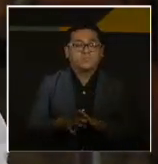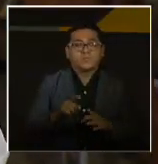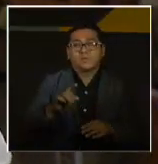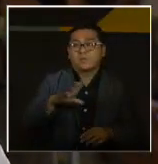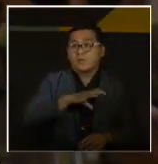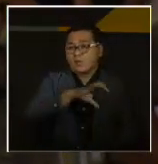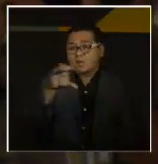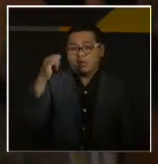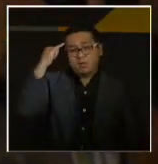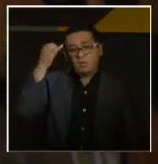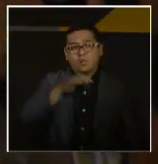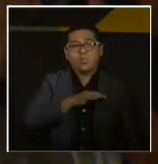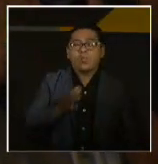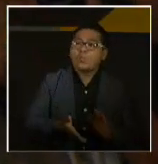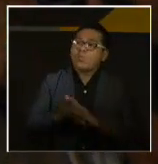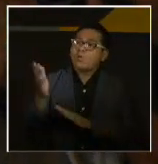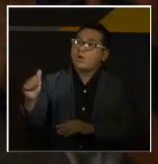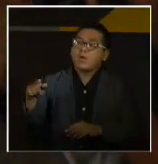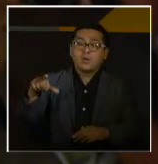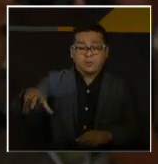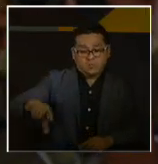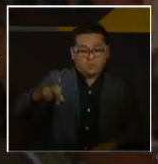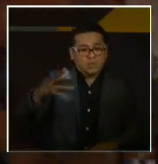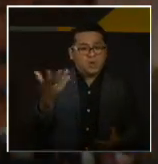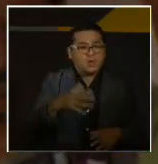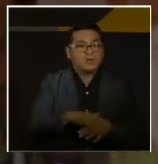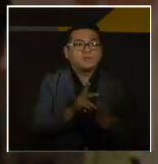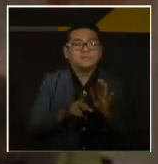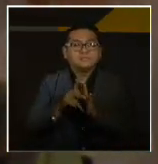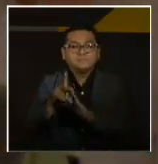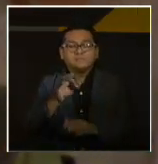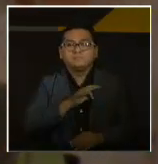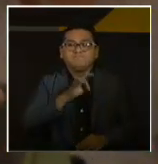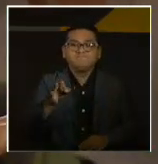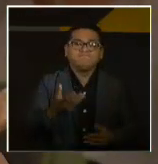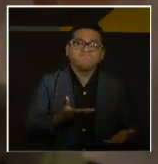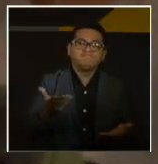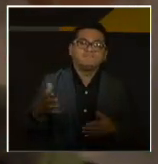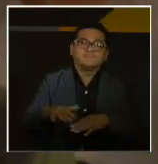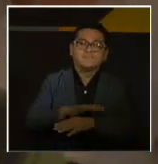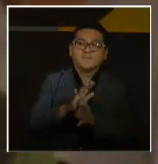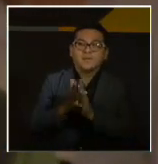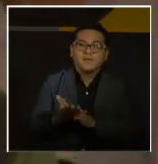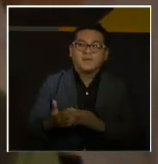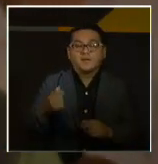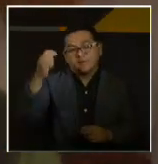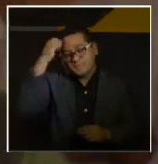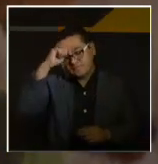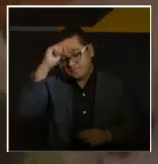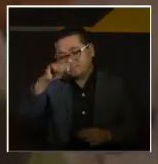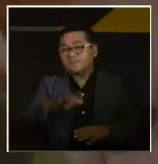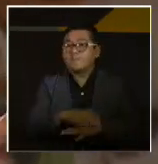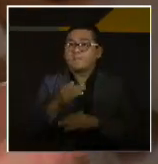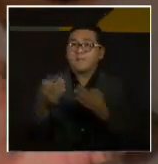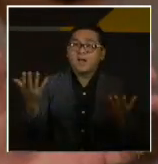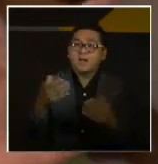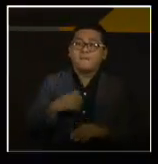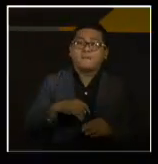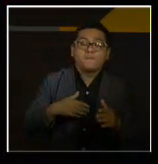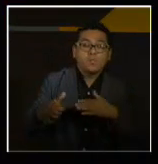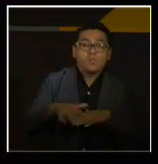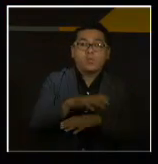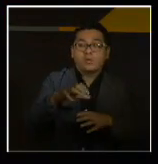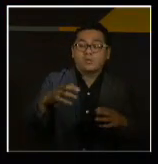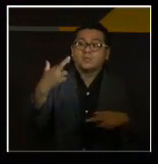perfil de campo, que vayan a sus comunidades a realizar proyectos, lleven la transferencia de la tecnología. Vamos a hacer